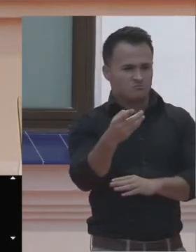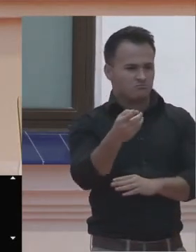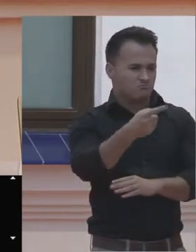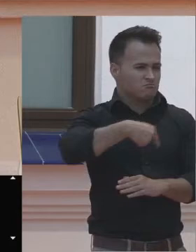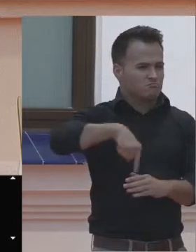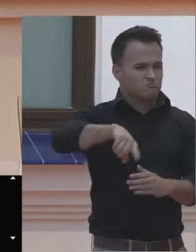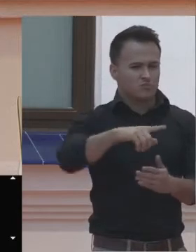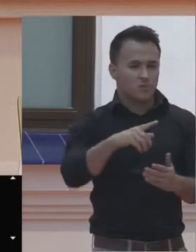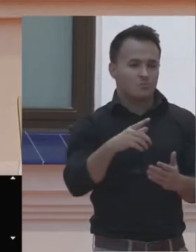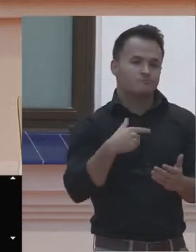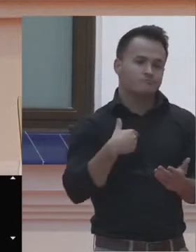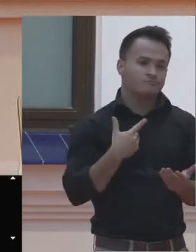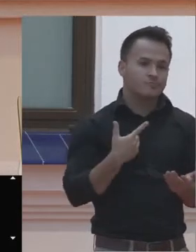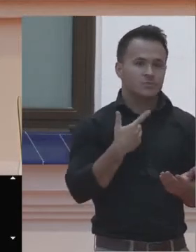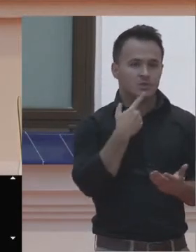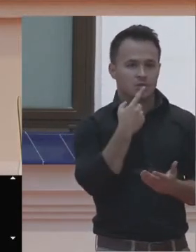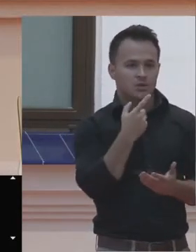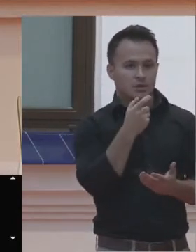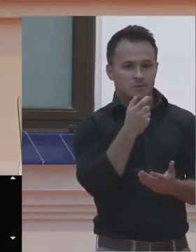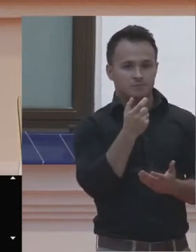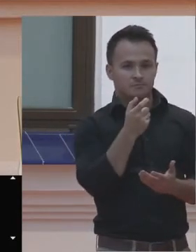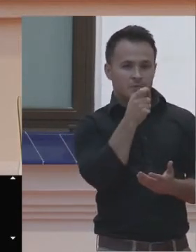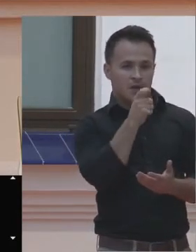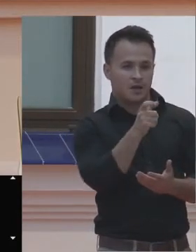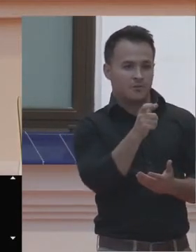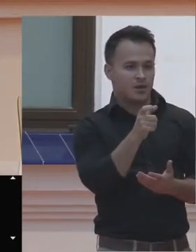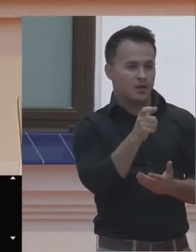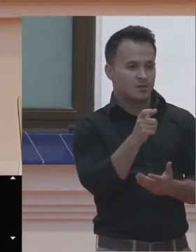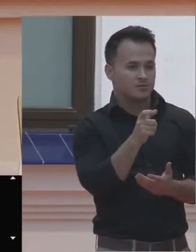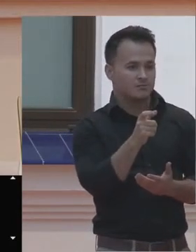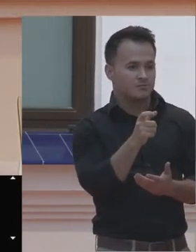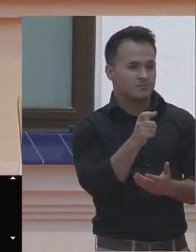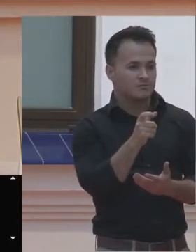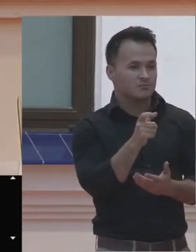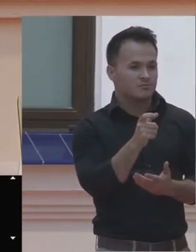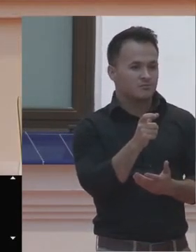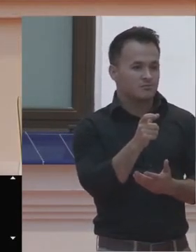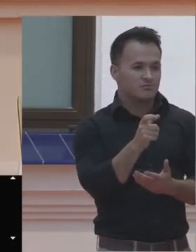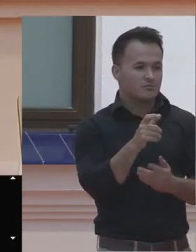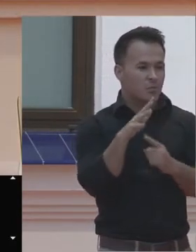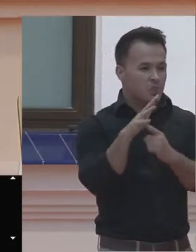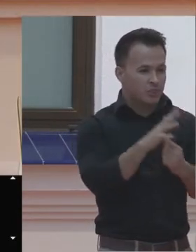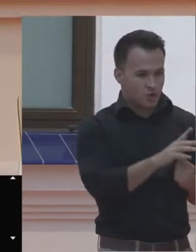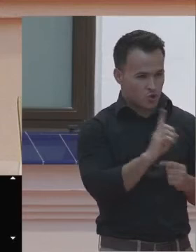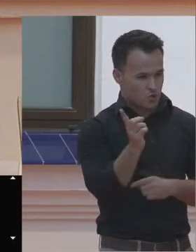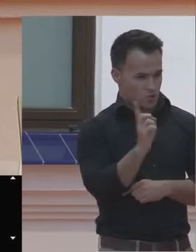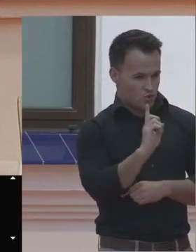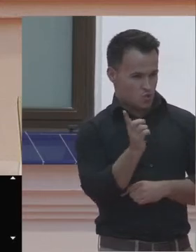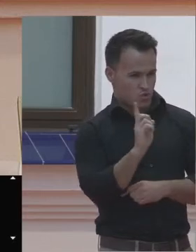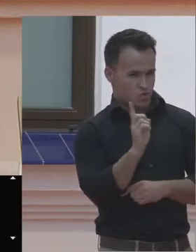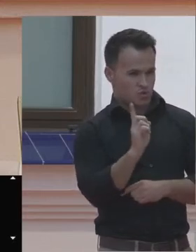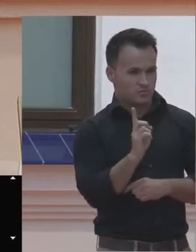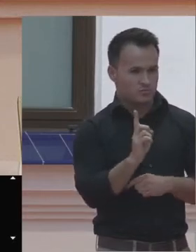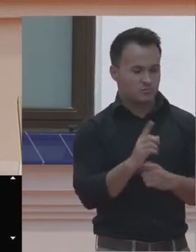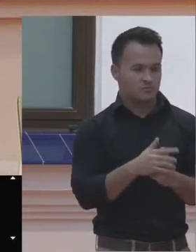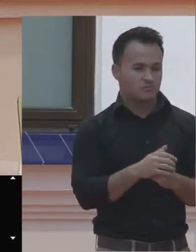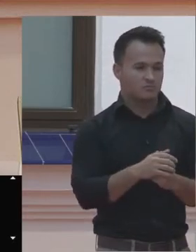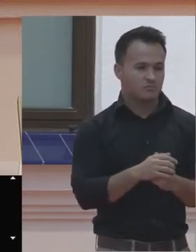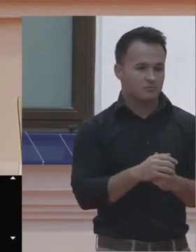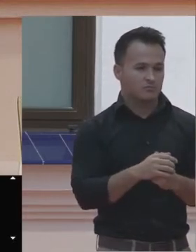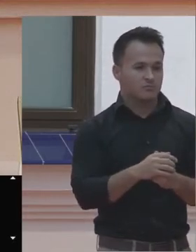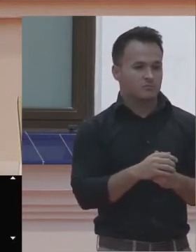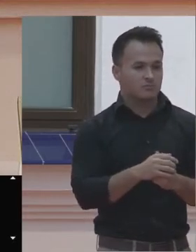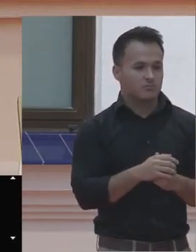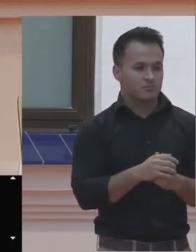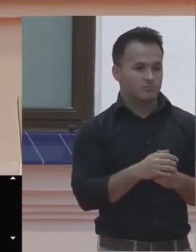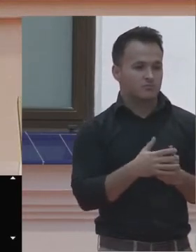no quiero utilizar ni muchísimo menos términos peyorativos, es simplemente para llevarlo a lo absurdo, como hacían en el teatro de lo absurdo, en